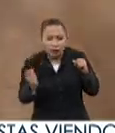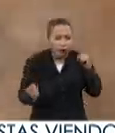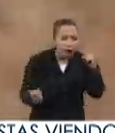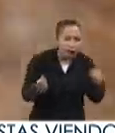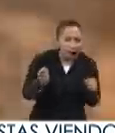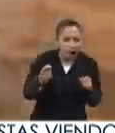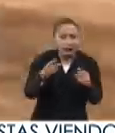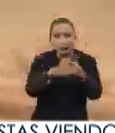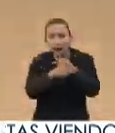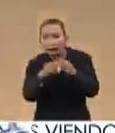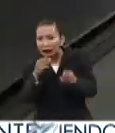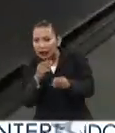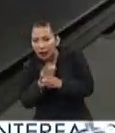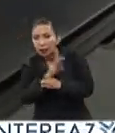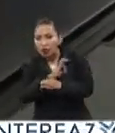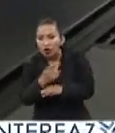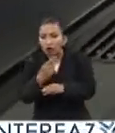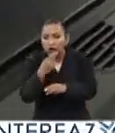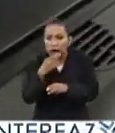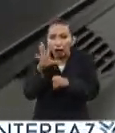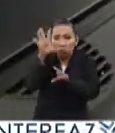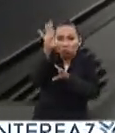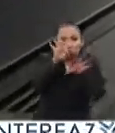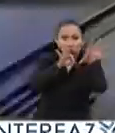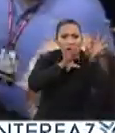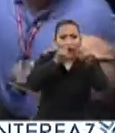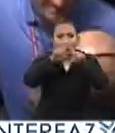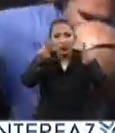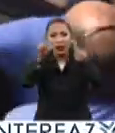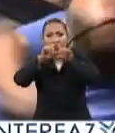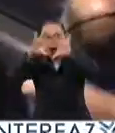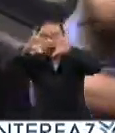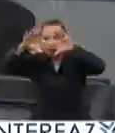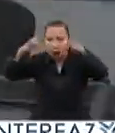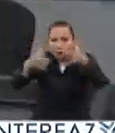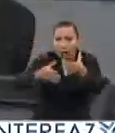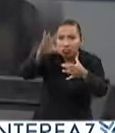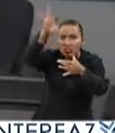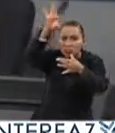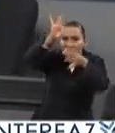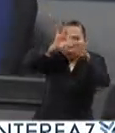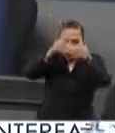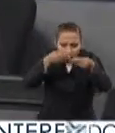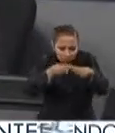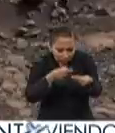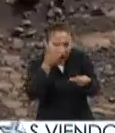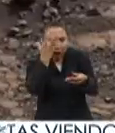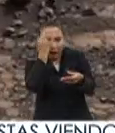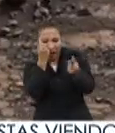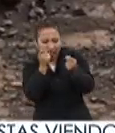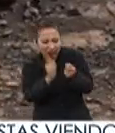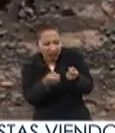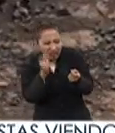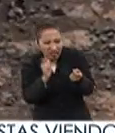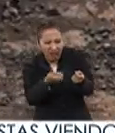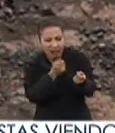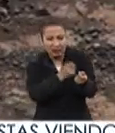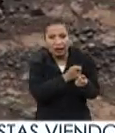conocimientos y materiales que se pueden extraer de los diferentes planetas a donde vamos, aprender acerca